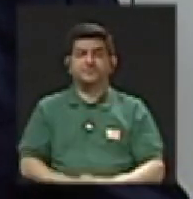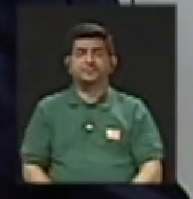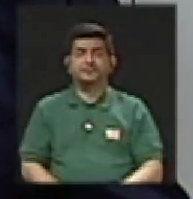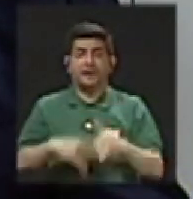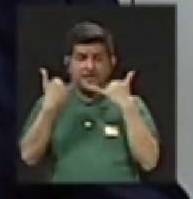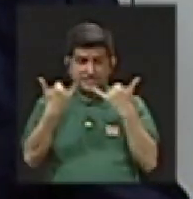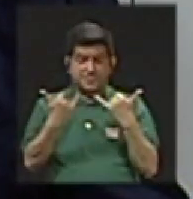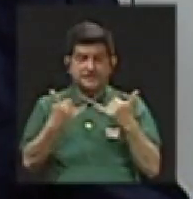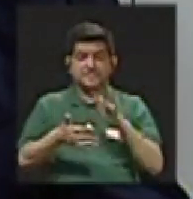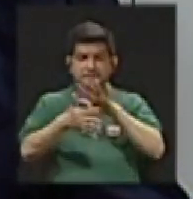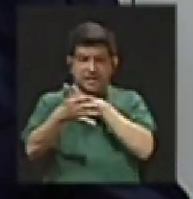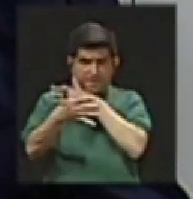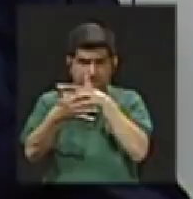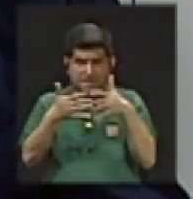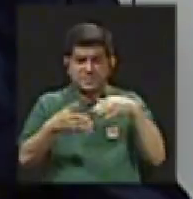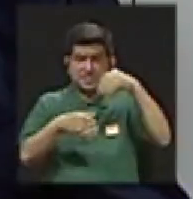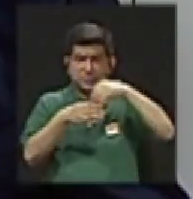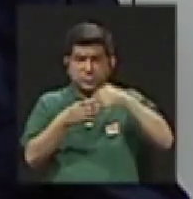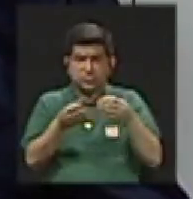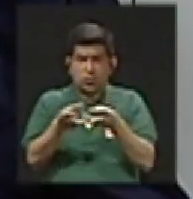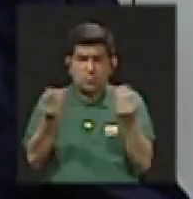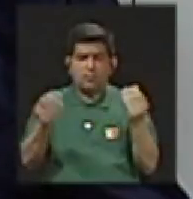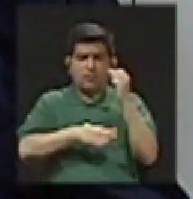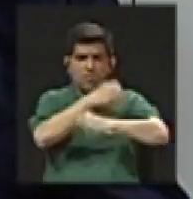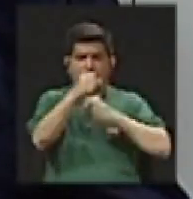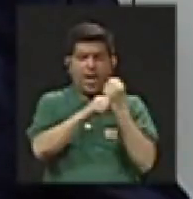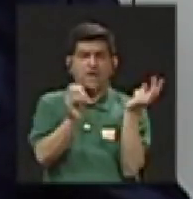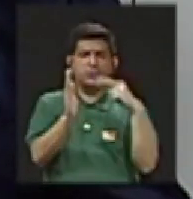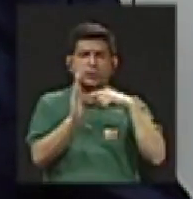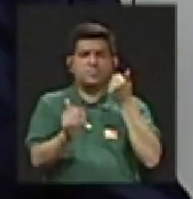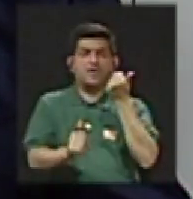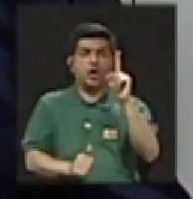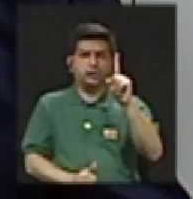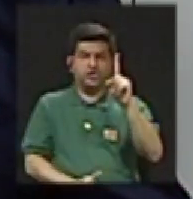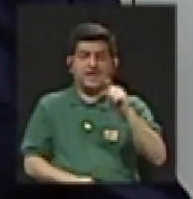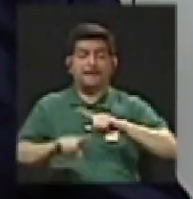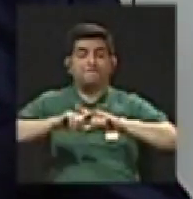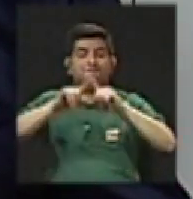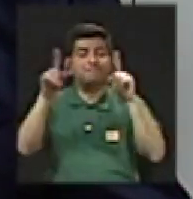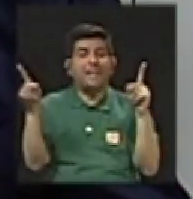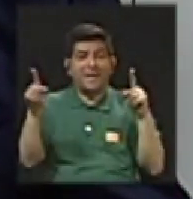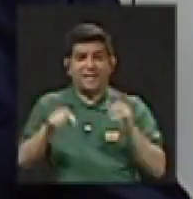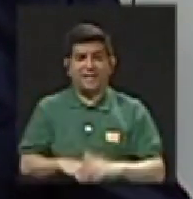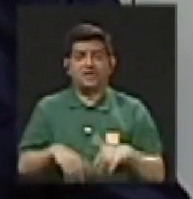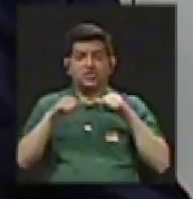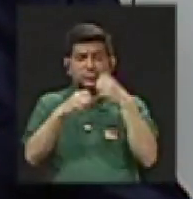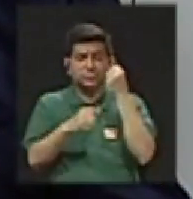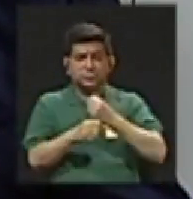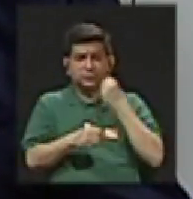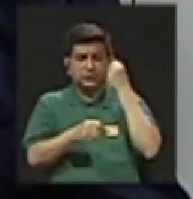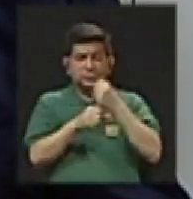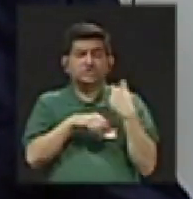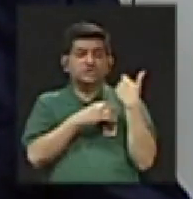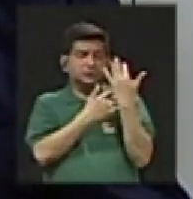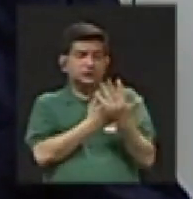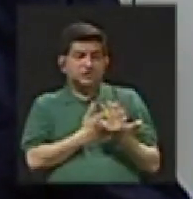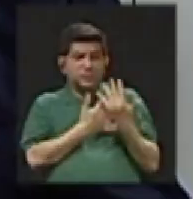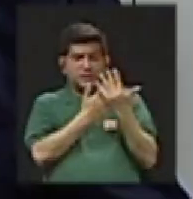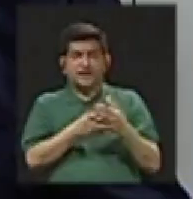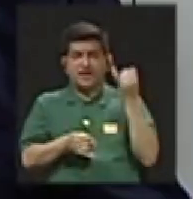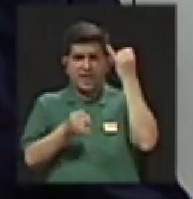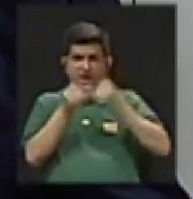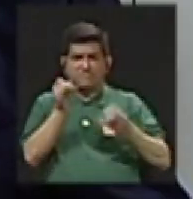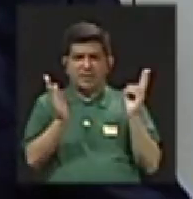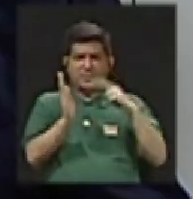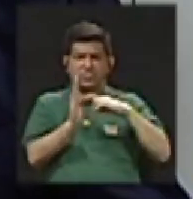se hizo una matriz de insumo producto para el año 2011, pero seguimos trabajando y esperamos hacia finales